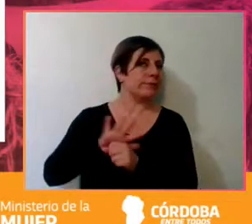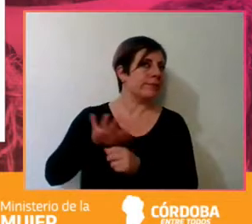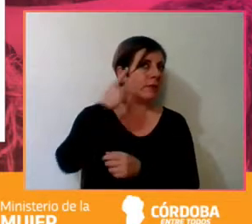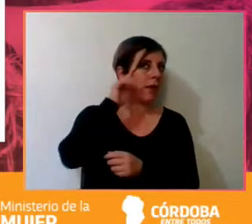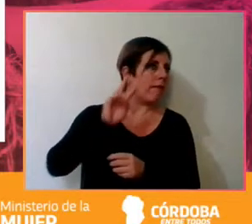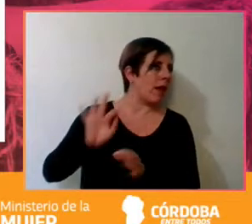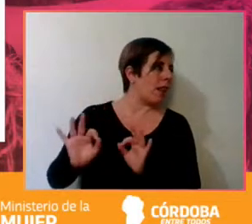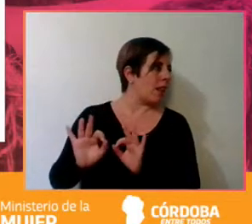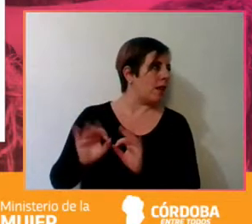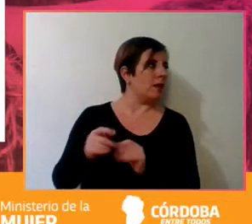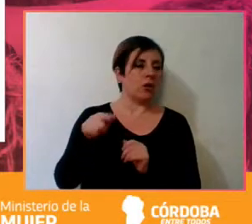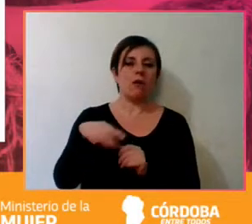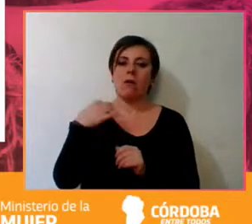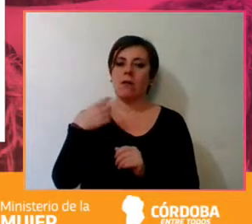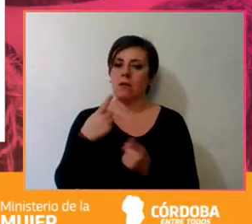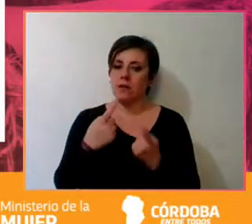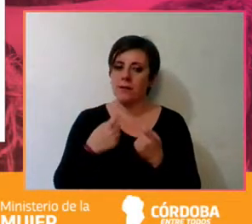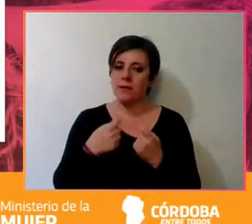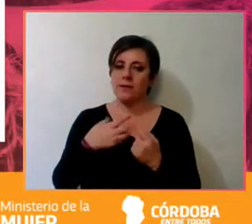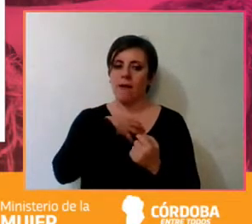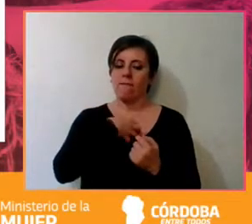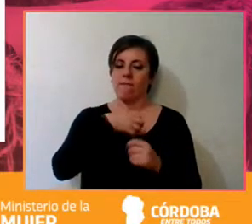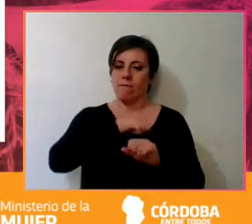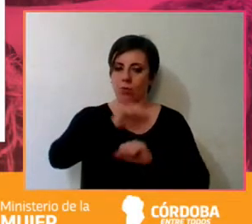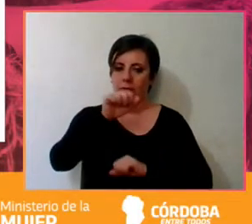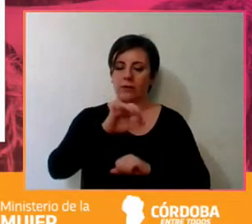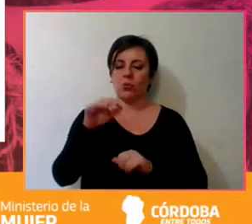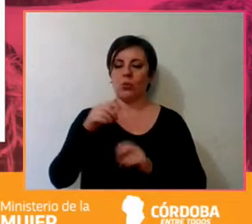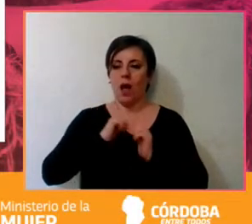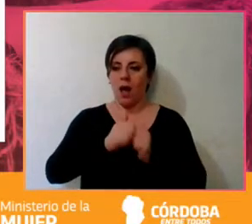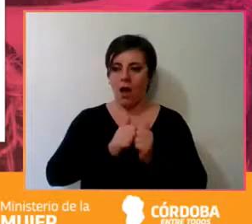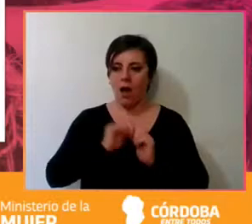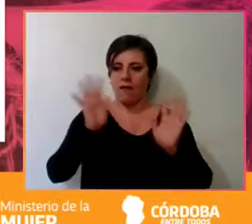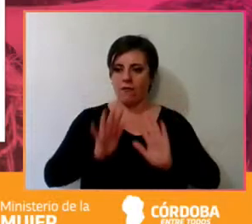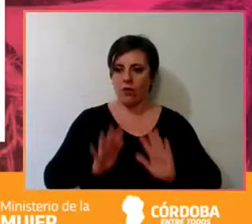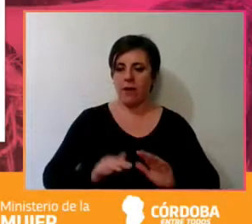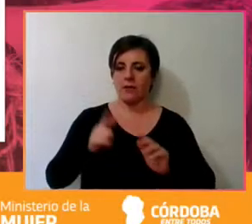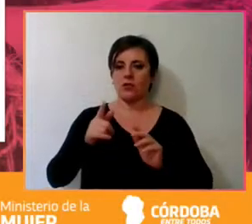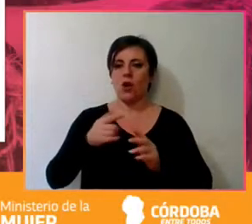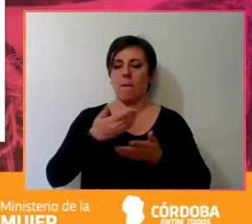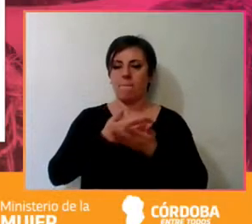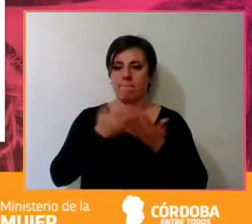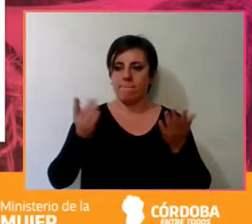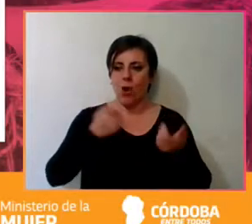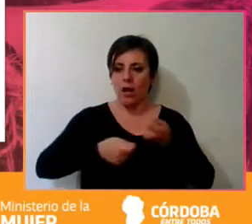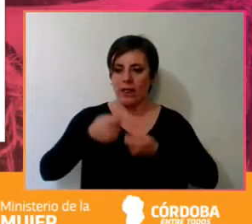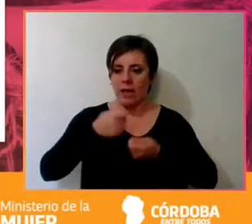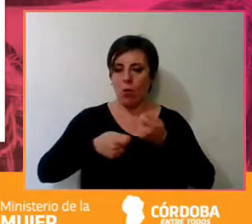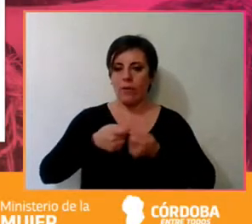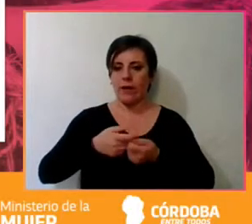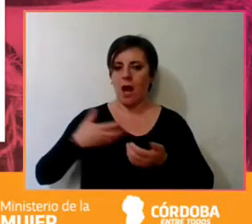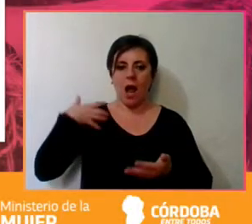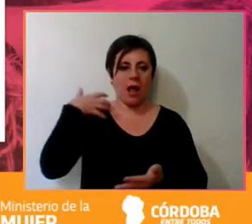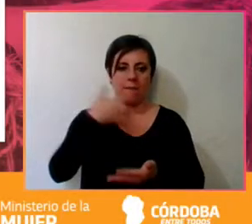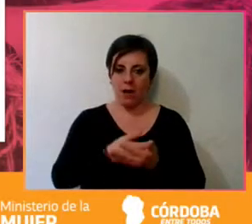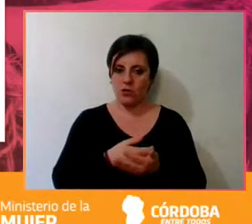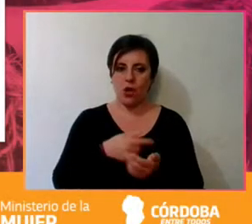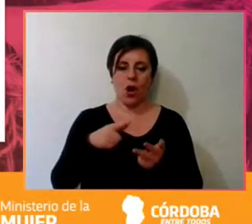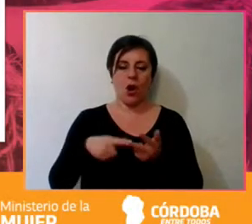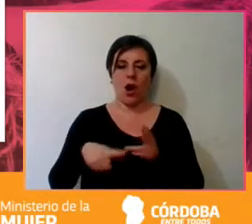esta diplomatura, que requiere de la formación, que requiere de acompañamiento, que requiere de política pública, que requiere de inversión, que requiere